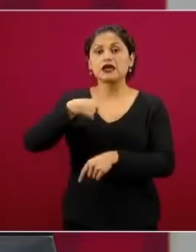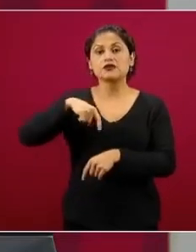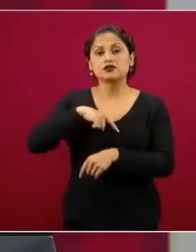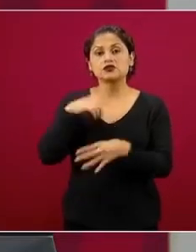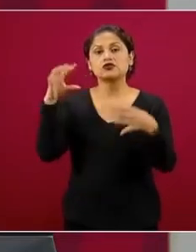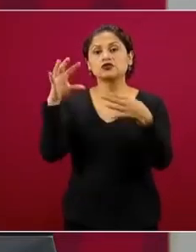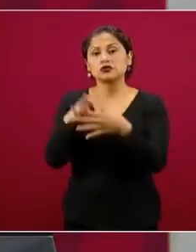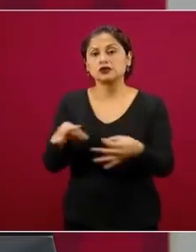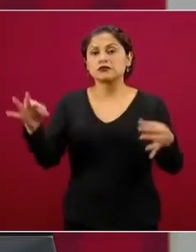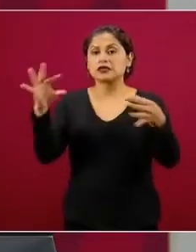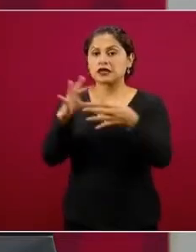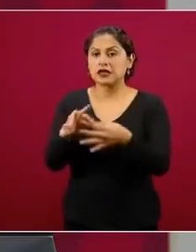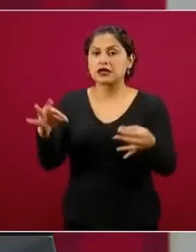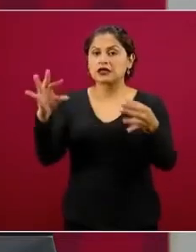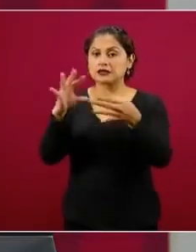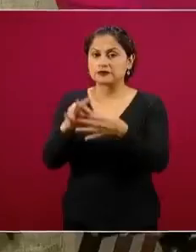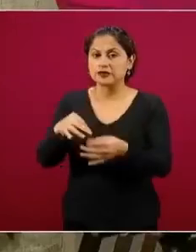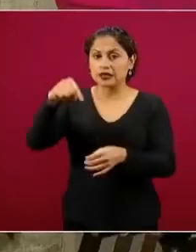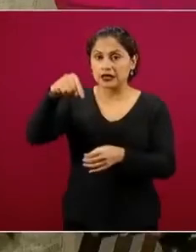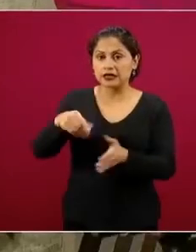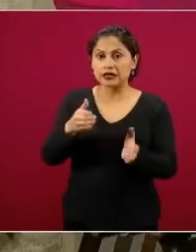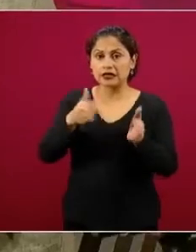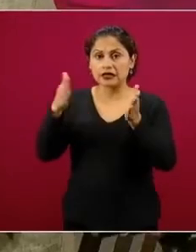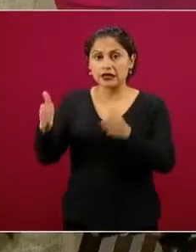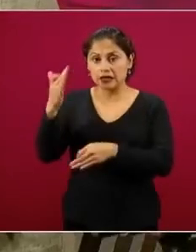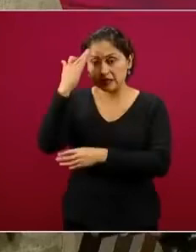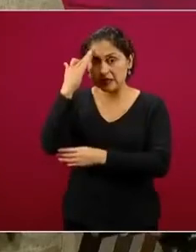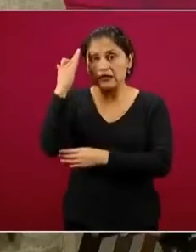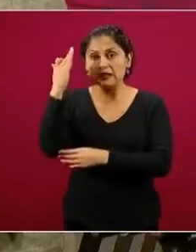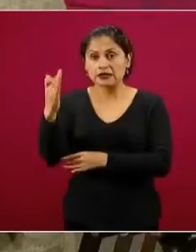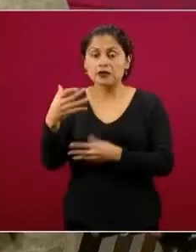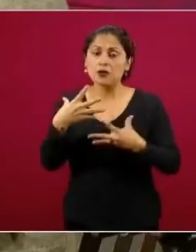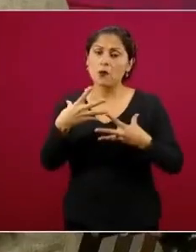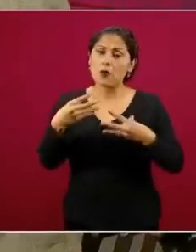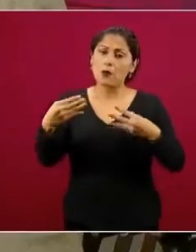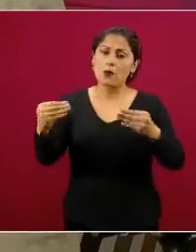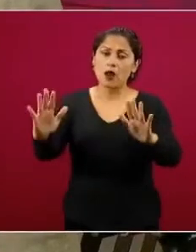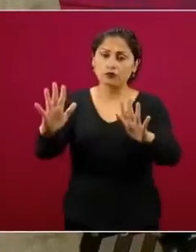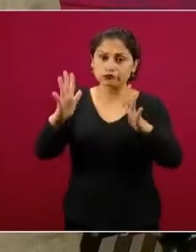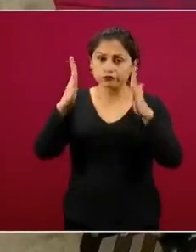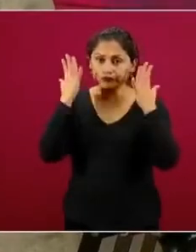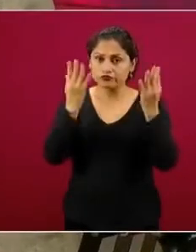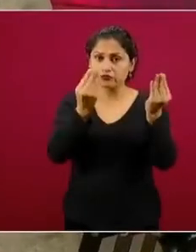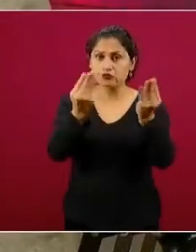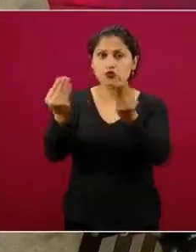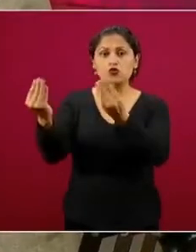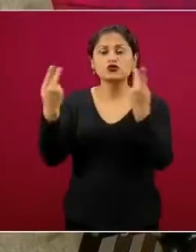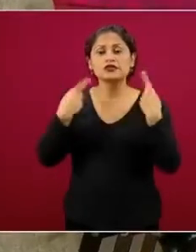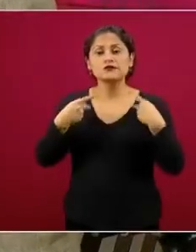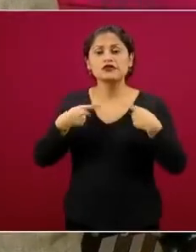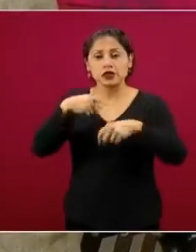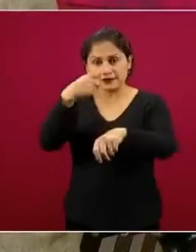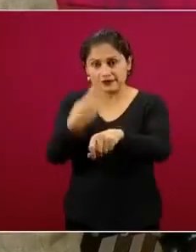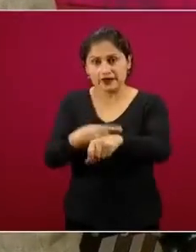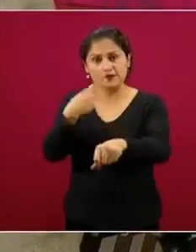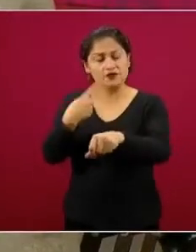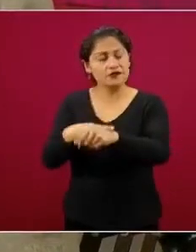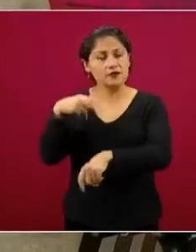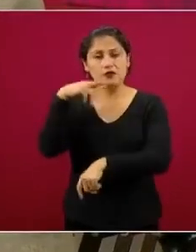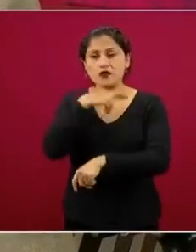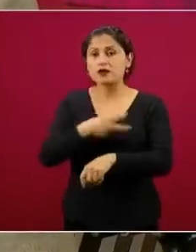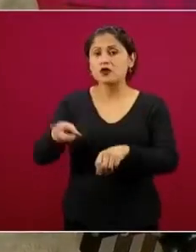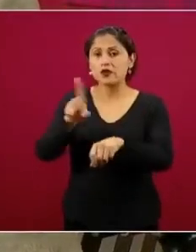de extremada velocidad en el cambio de la epidemia en cuanto al número de casos que se van presentando todos los